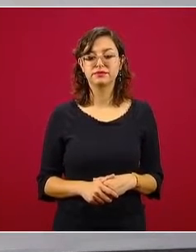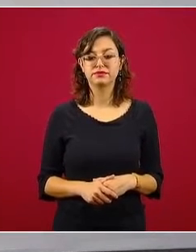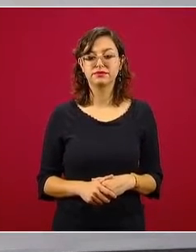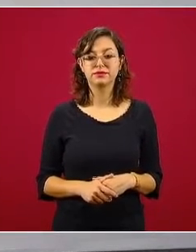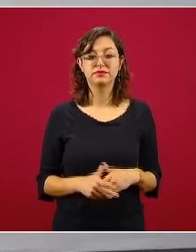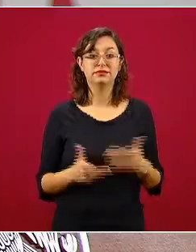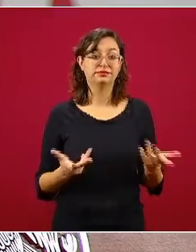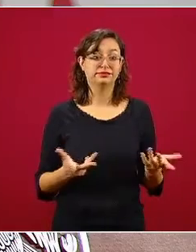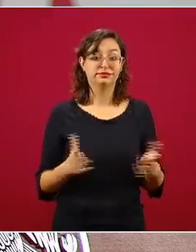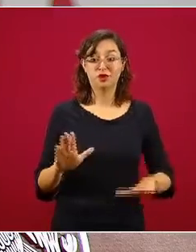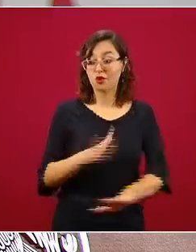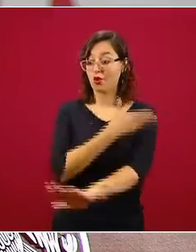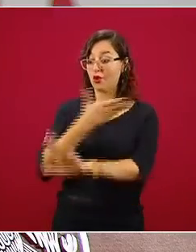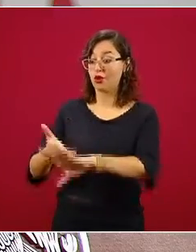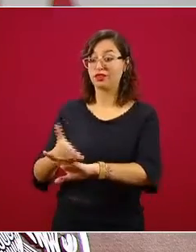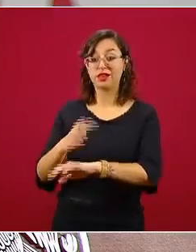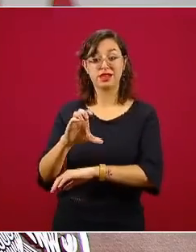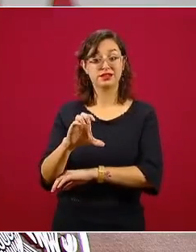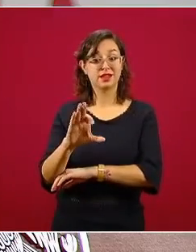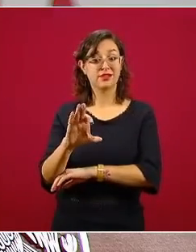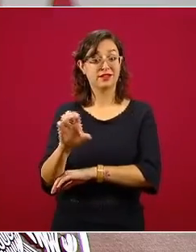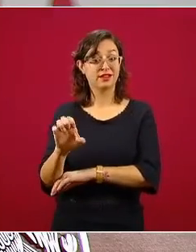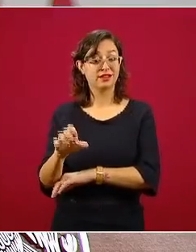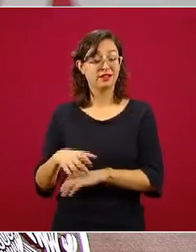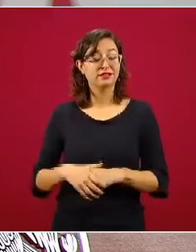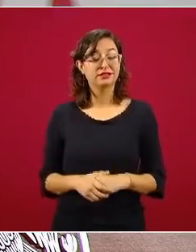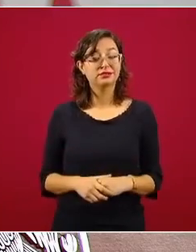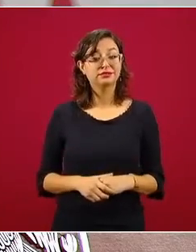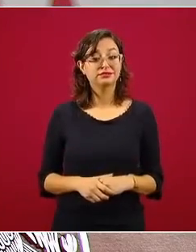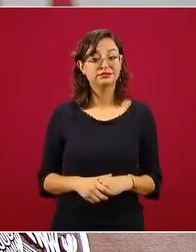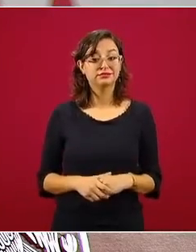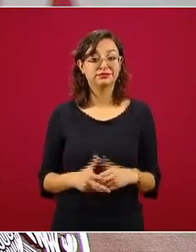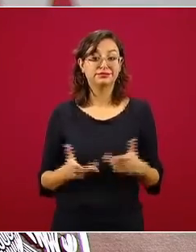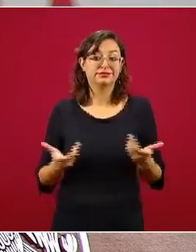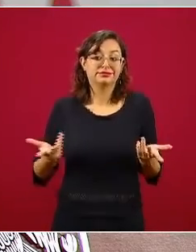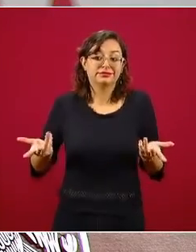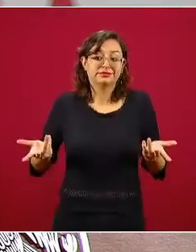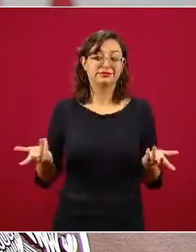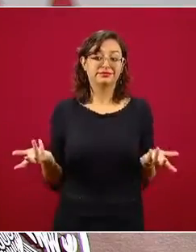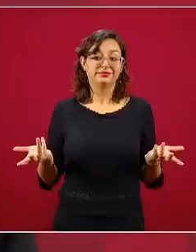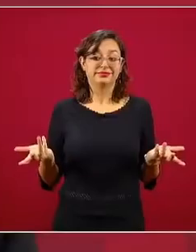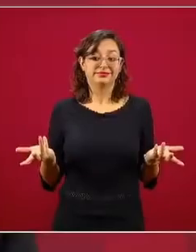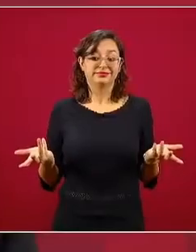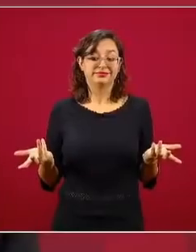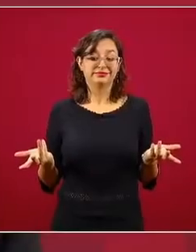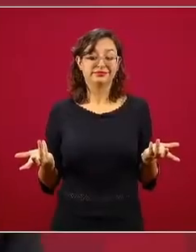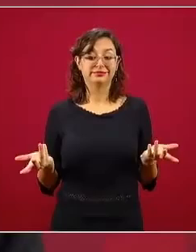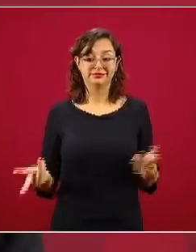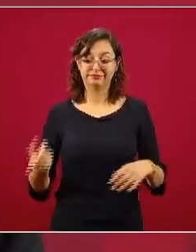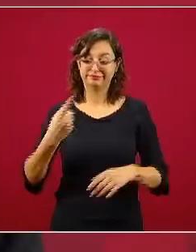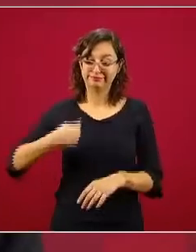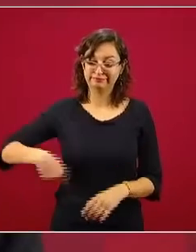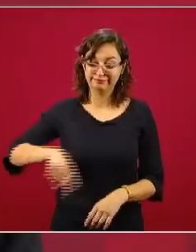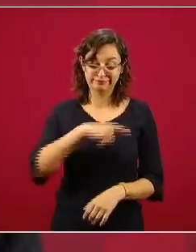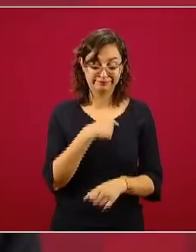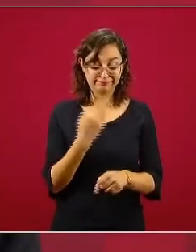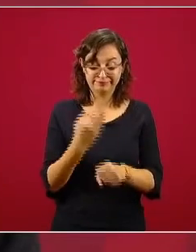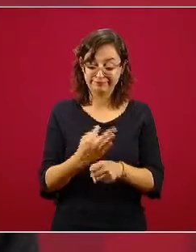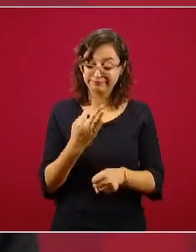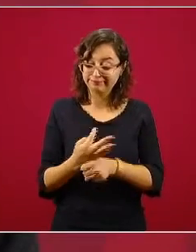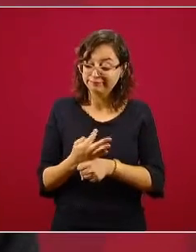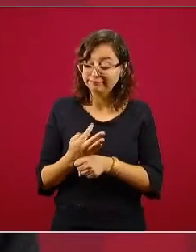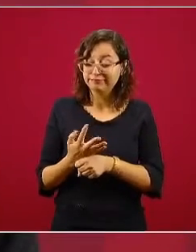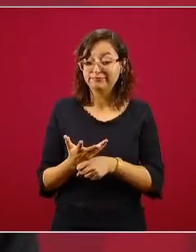En contra de la Comisión Federal de Electricidad. Entonces, lo que estamos haciendo ahora